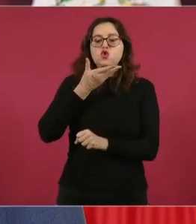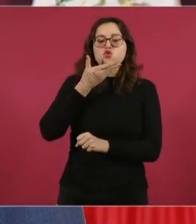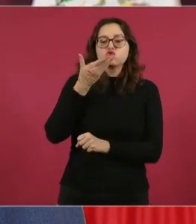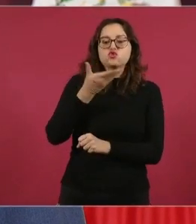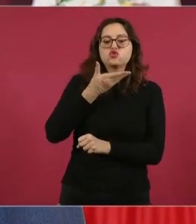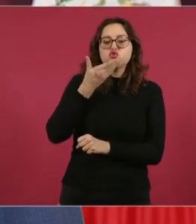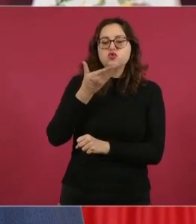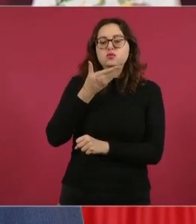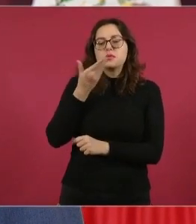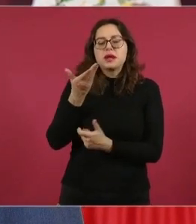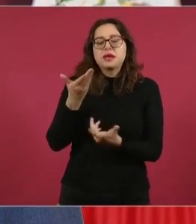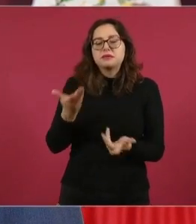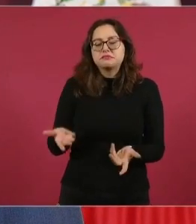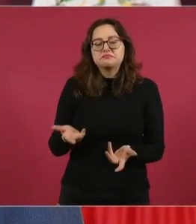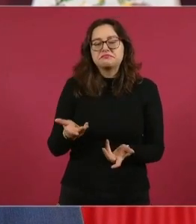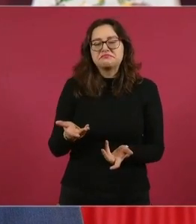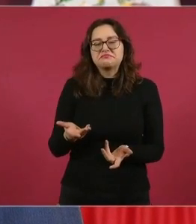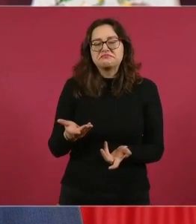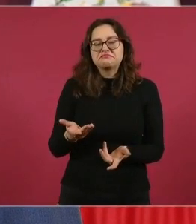no es nota.